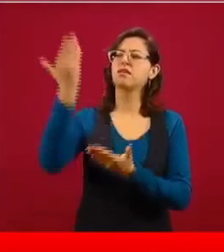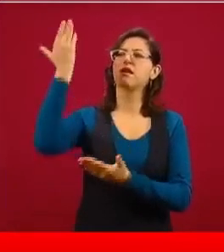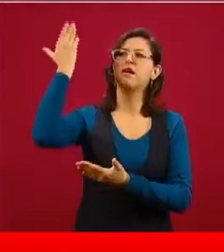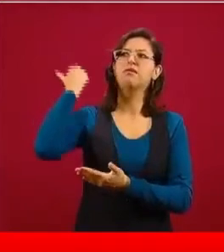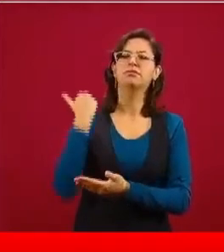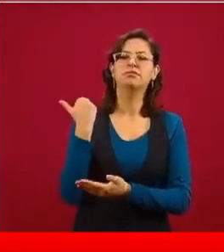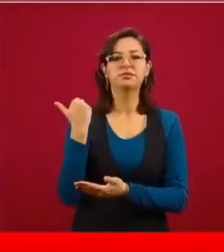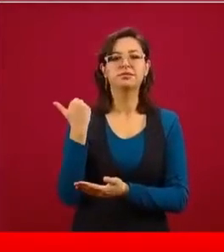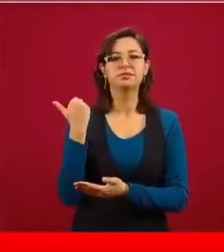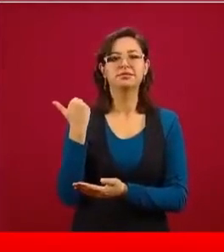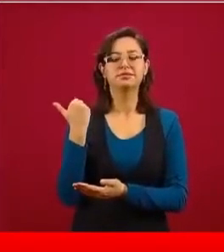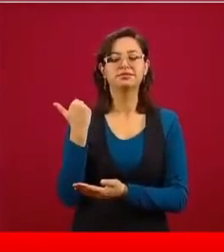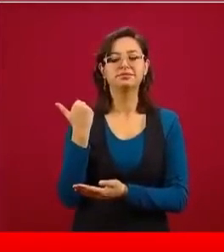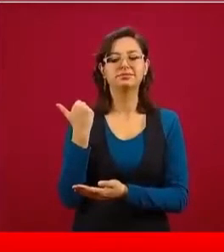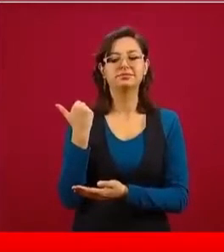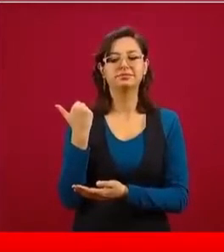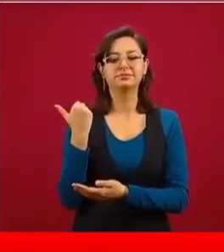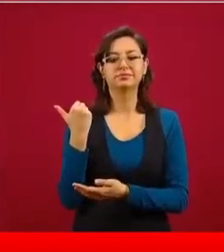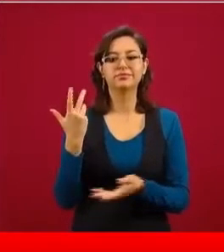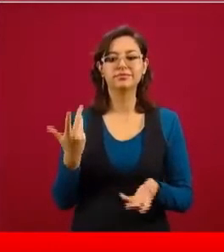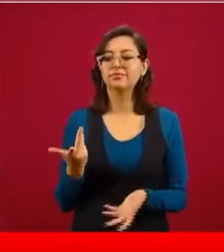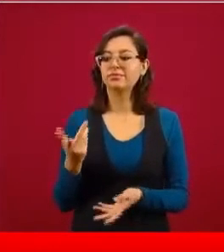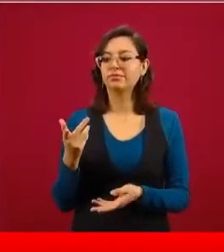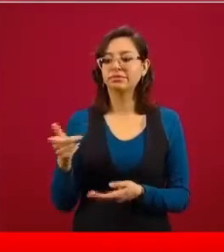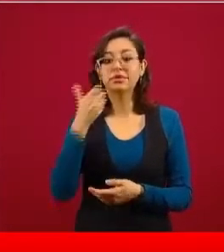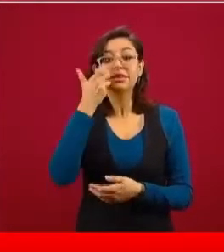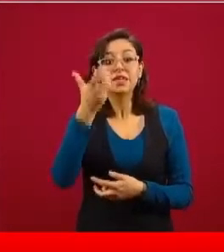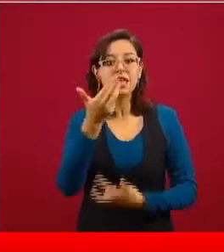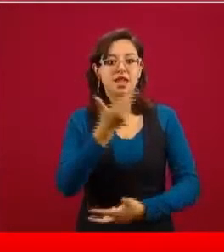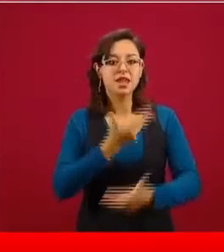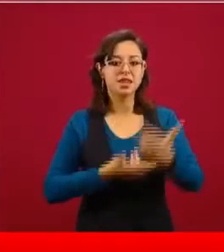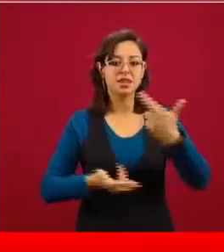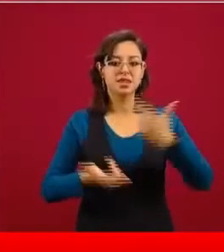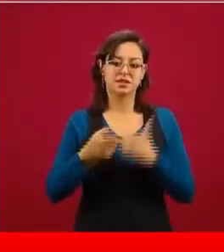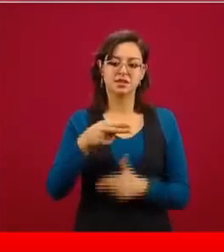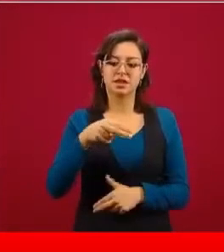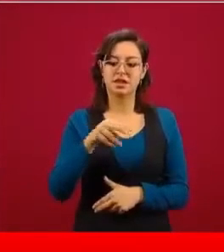por el neoliberalismo.